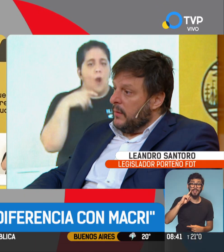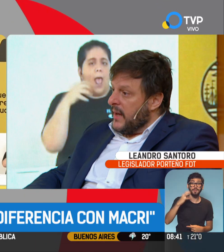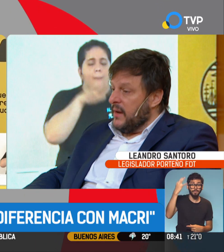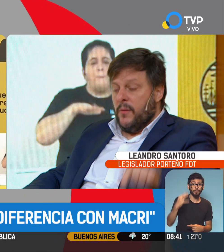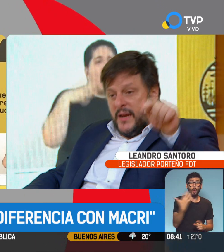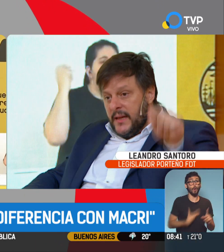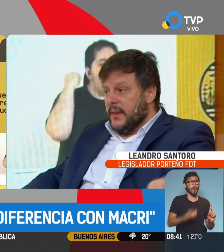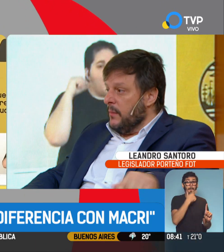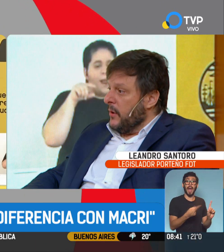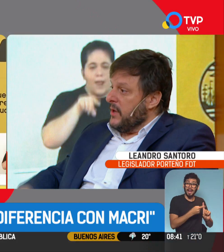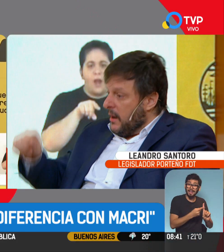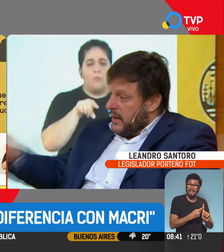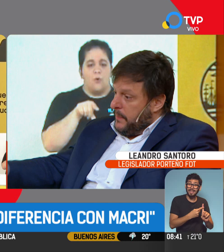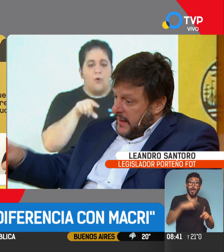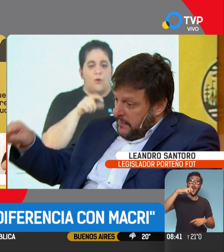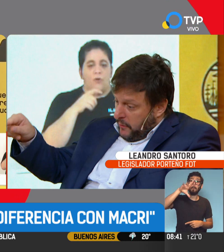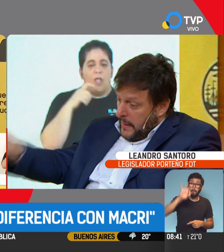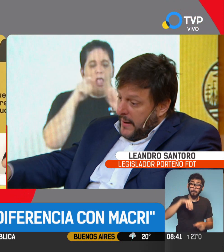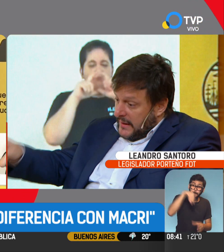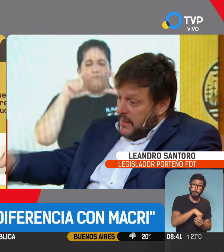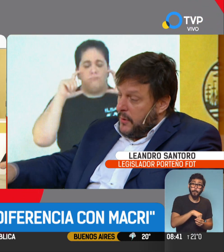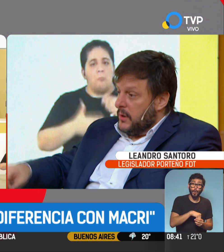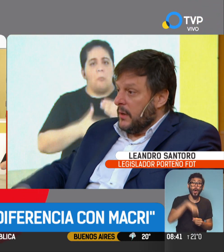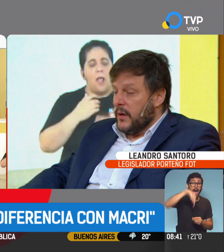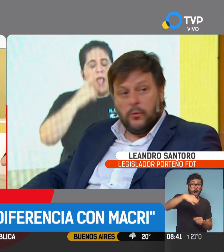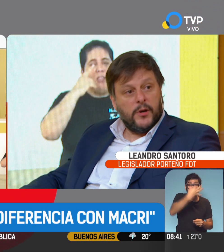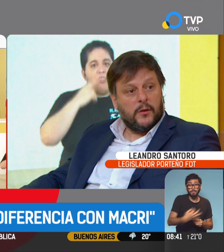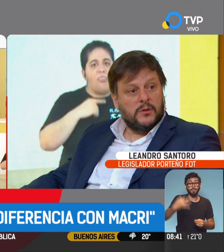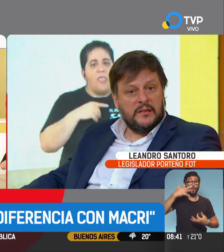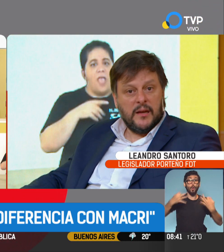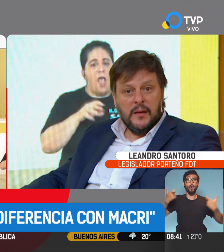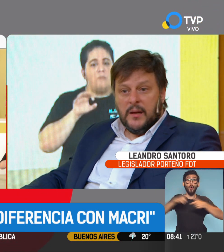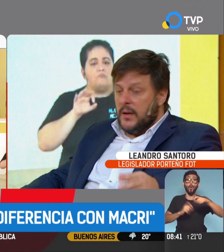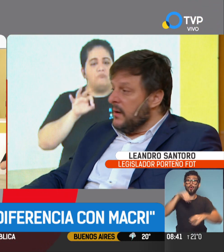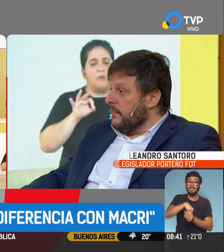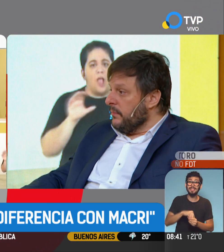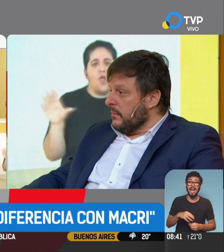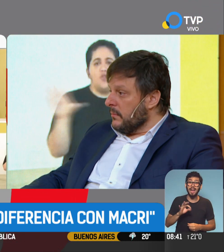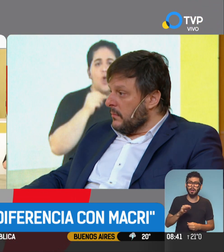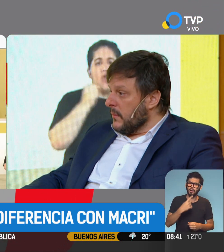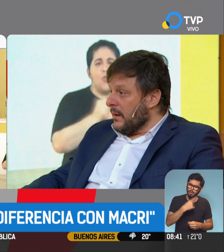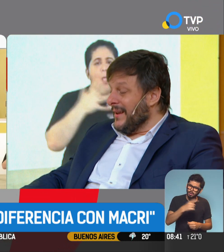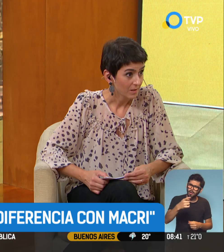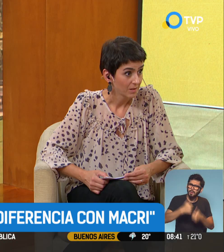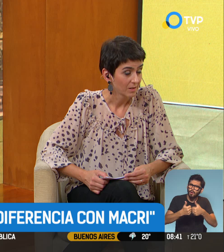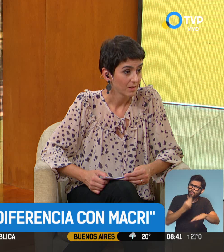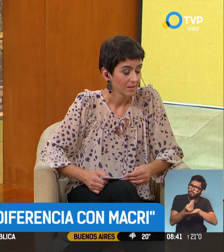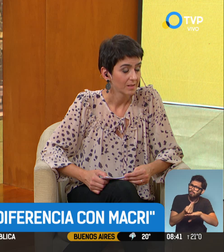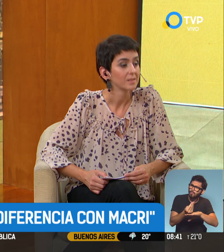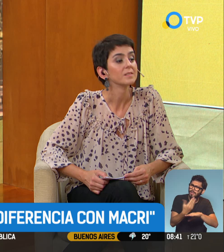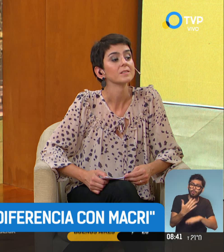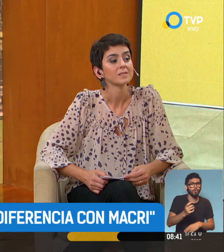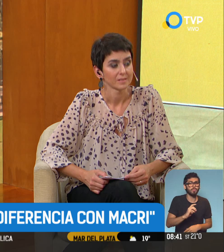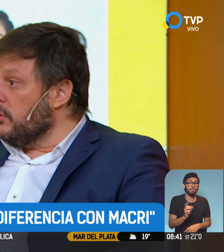gobierno de macri fue militante del pro y ahora forma parte miembro del tribunal superior de justicia un concurso para que ingresaran en ese lugar no porque el